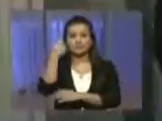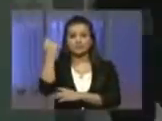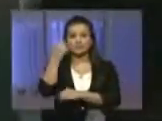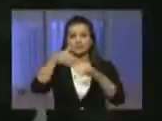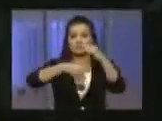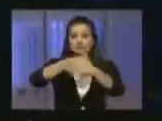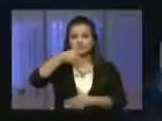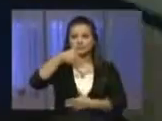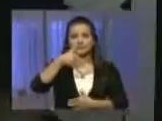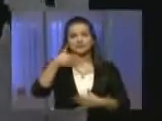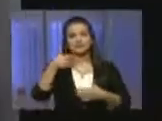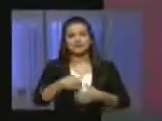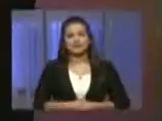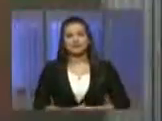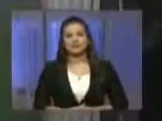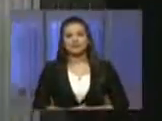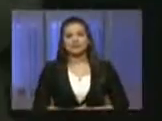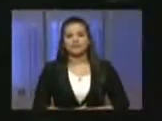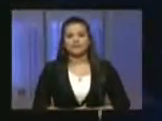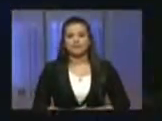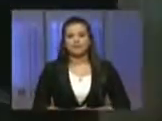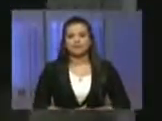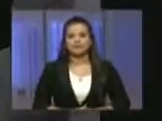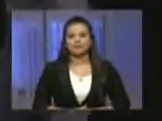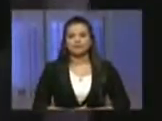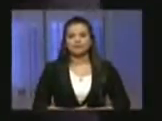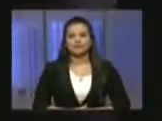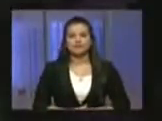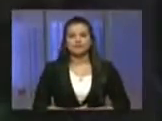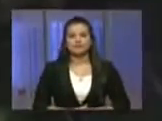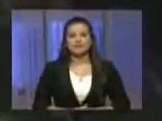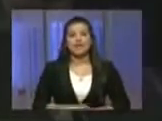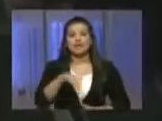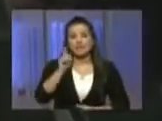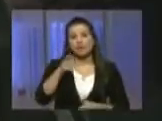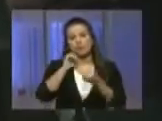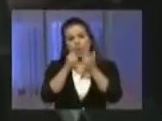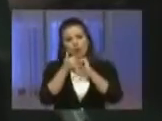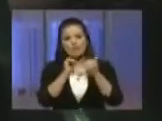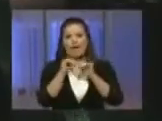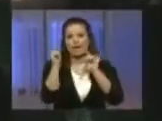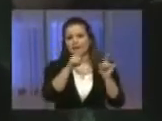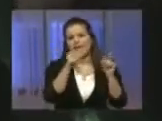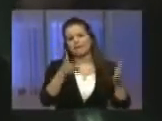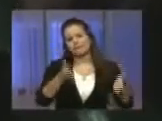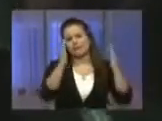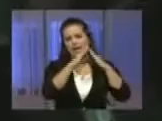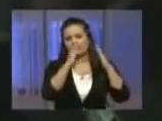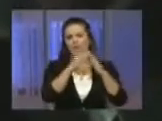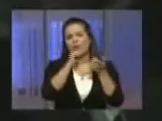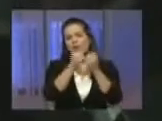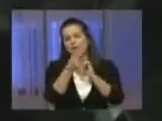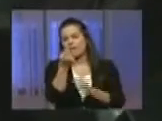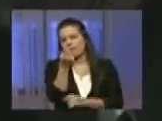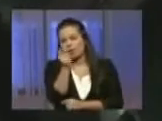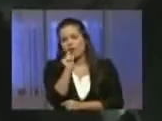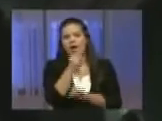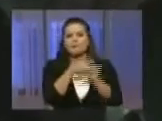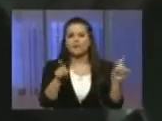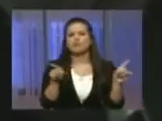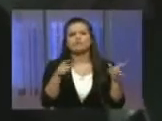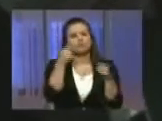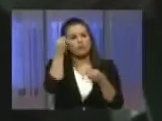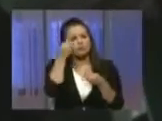algunos problemitas detalles que dejaron allí en la Villa Olímpica han sido como el mundial de fútbol